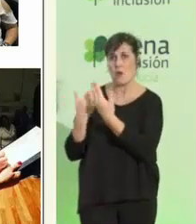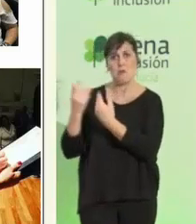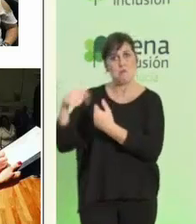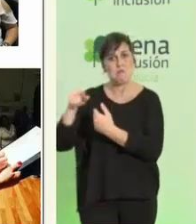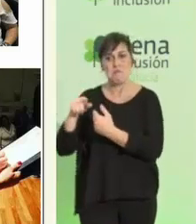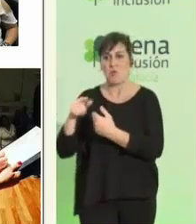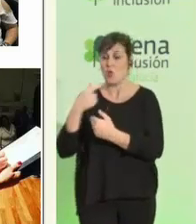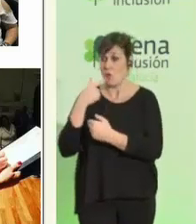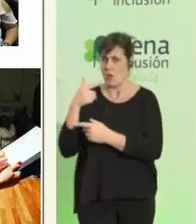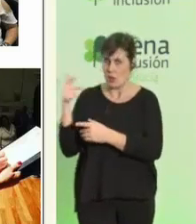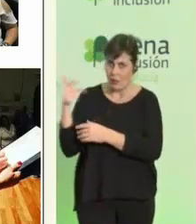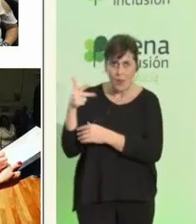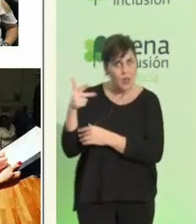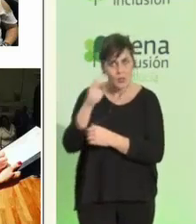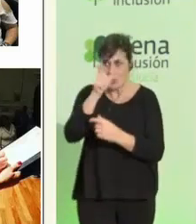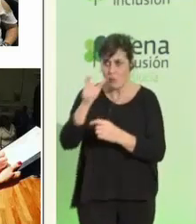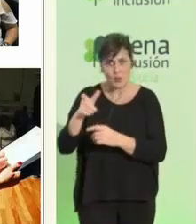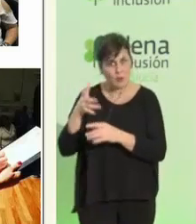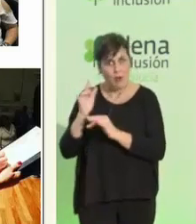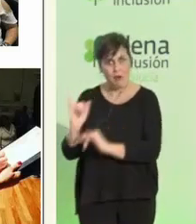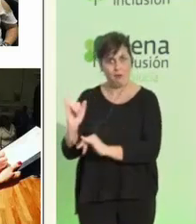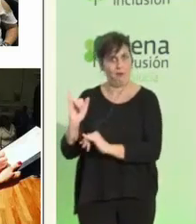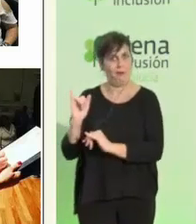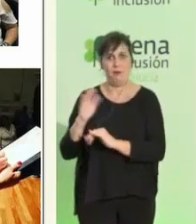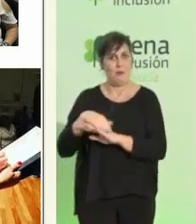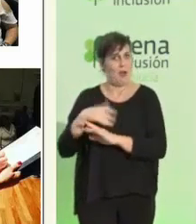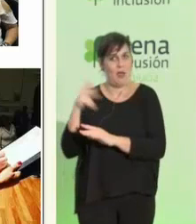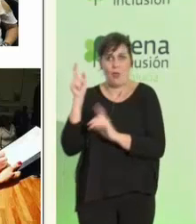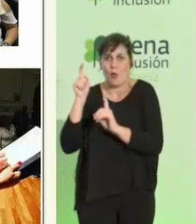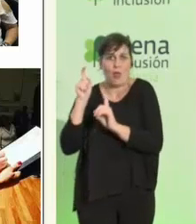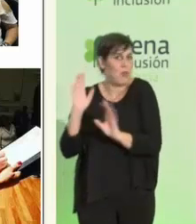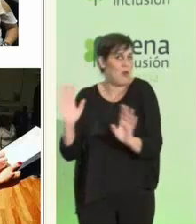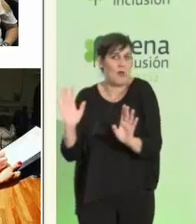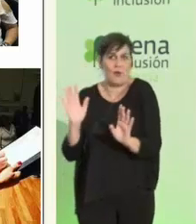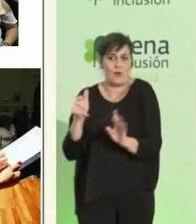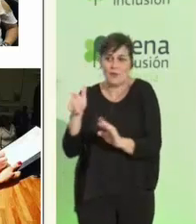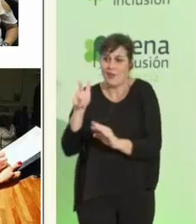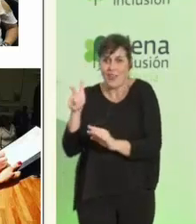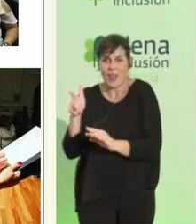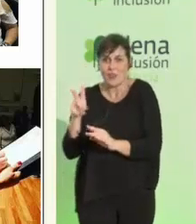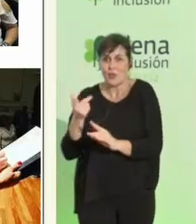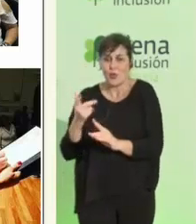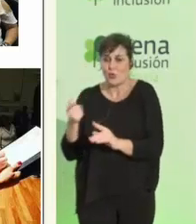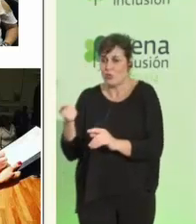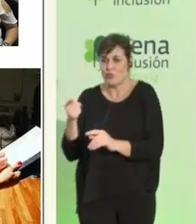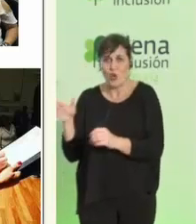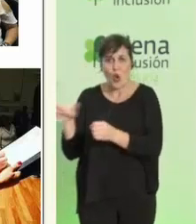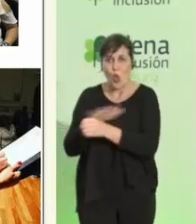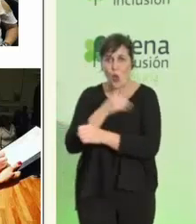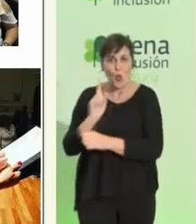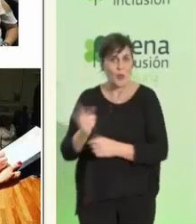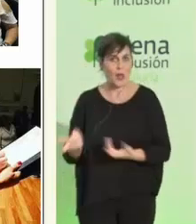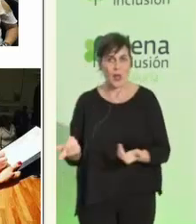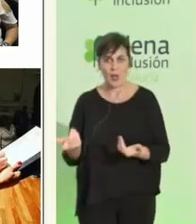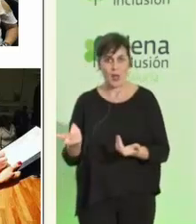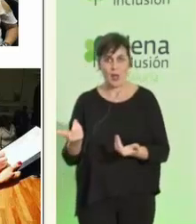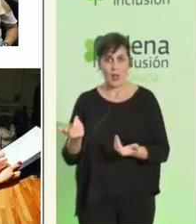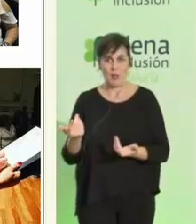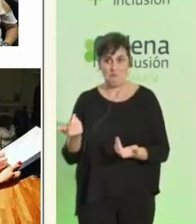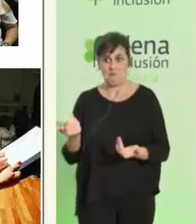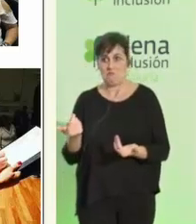dije que era un derecho de cada persona y que ese derecho no se estaba garantizando. Y